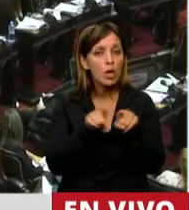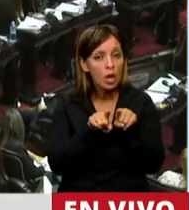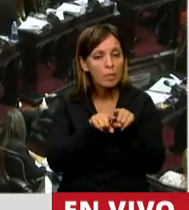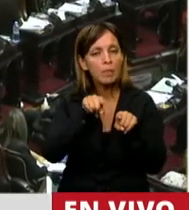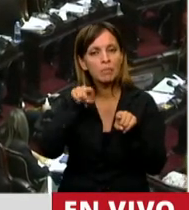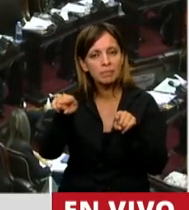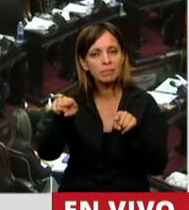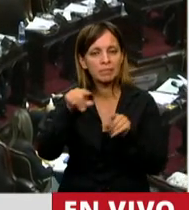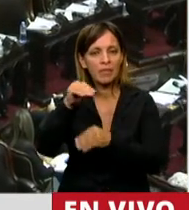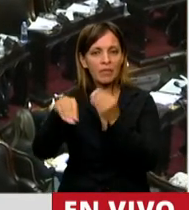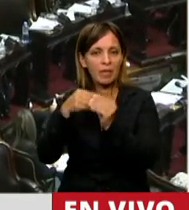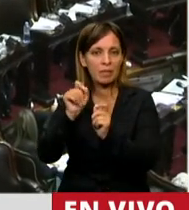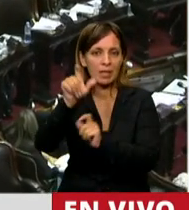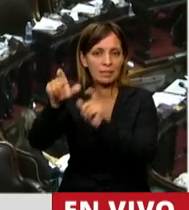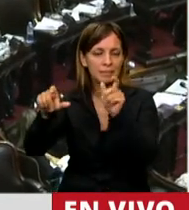de la tragedia de 11.